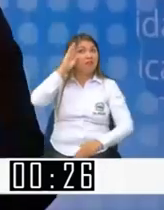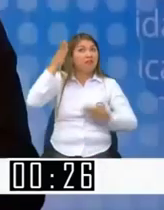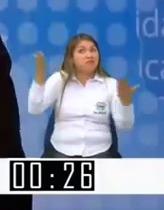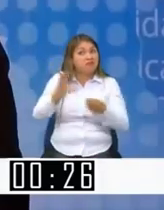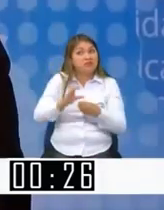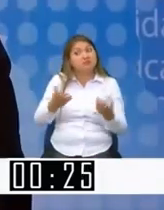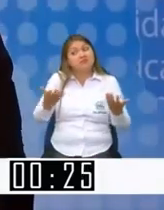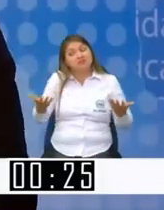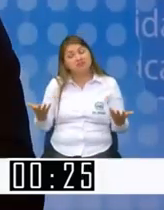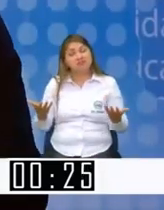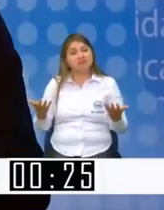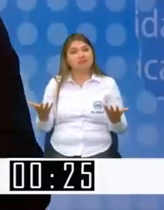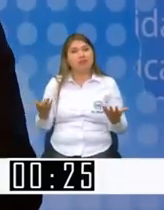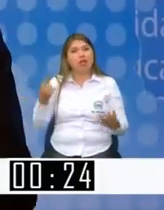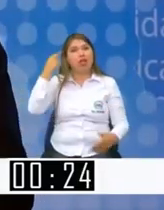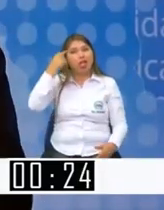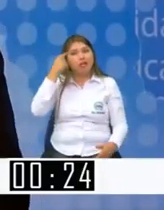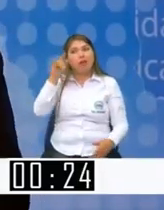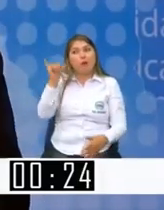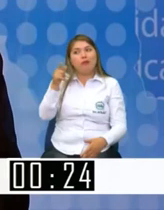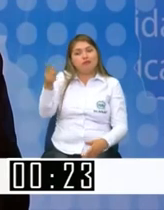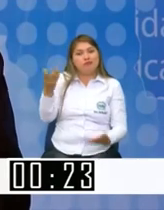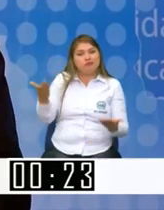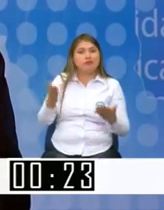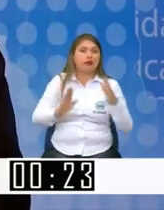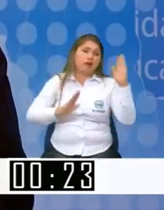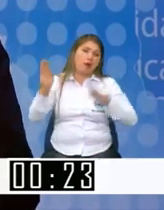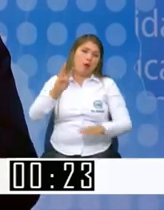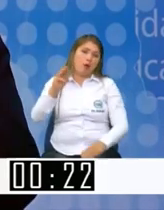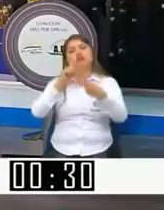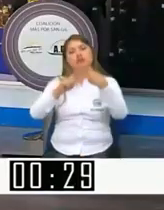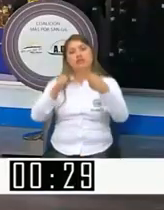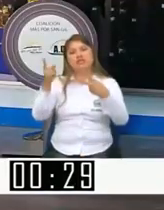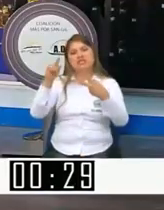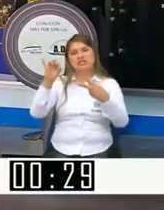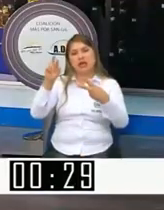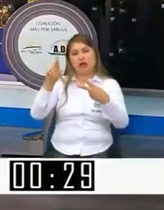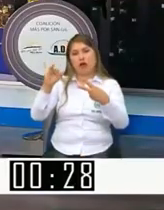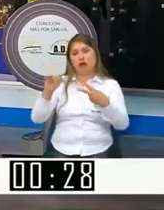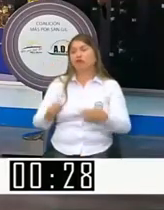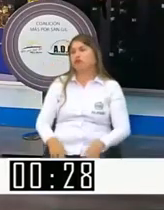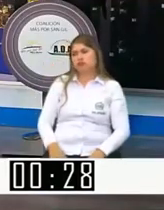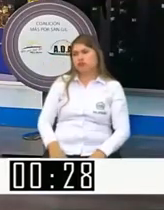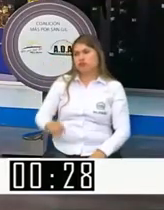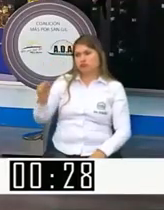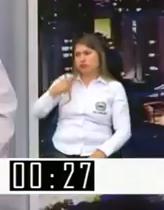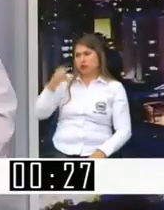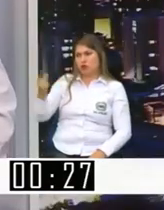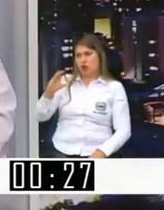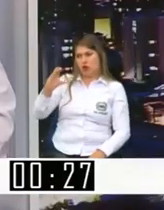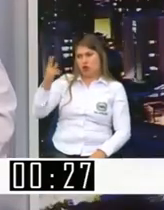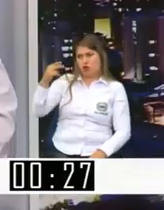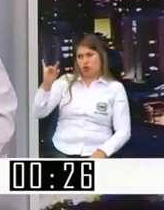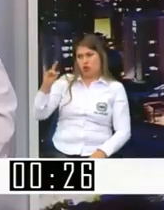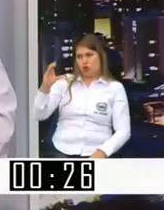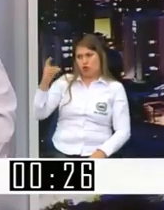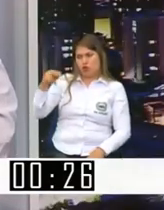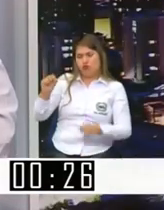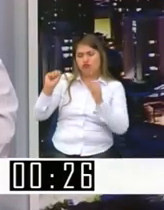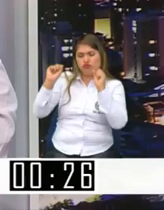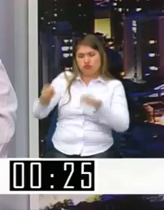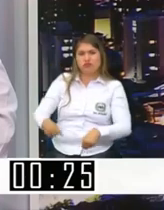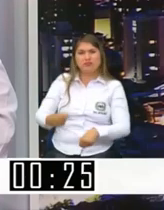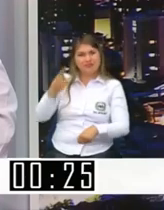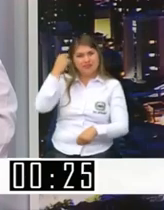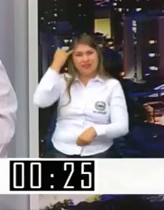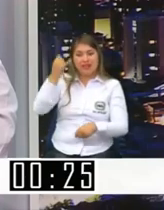de ciudad, pues piensa como está pensando nuestro candidato Wilmer Jiménez. Lo que dice Chuchu Villar es viable. Miren, cuando se diseñó